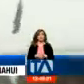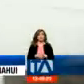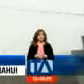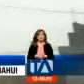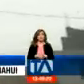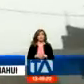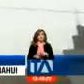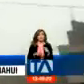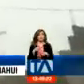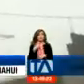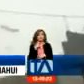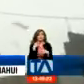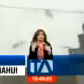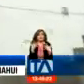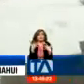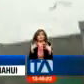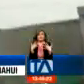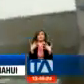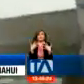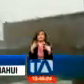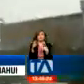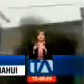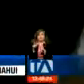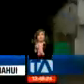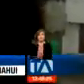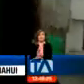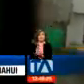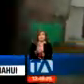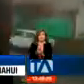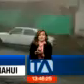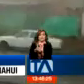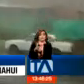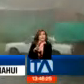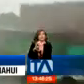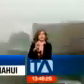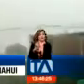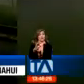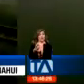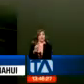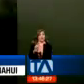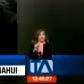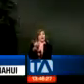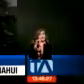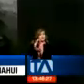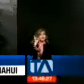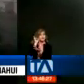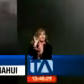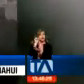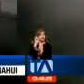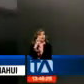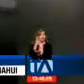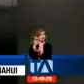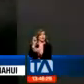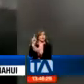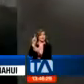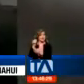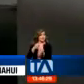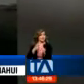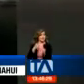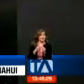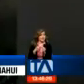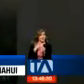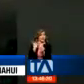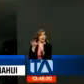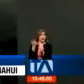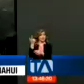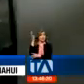Momentos de pánico vivieron los vecinos del barrio La Victoria en Sangolquí, al suroriente de Quito. Es que mientras por el aire volaban techos, en el suelo los árboles